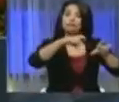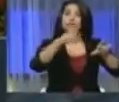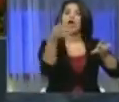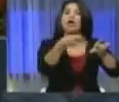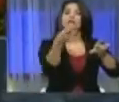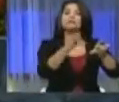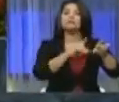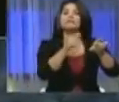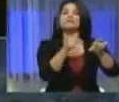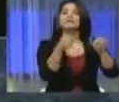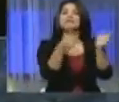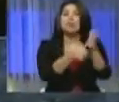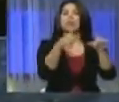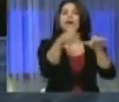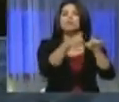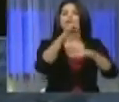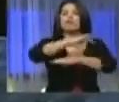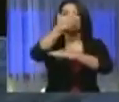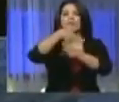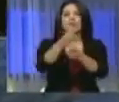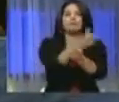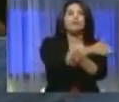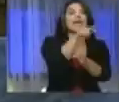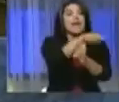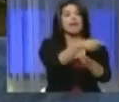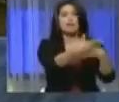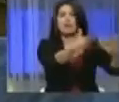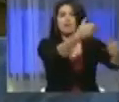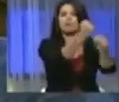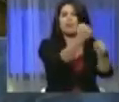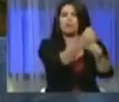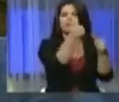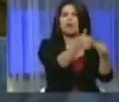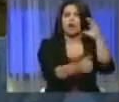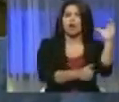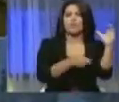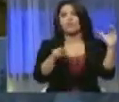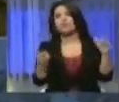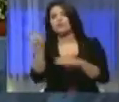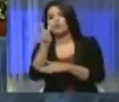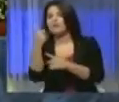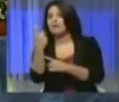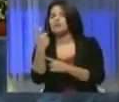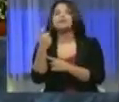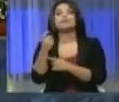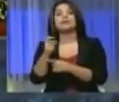a velocidad 1, velocidad 2, ¿verdad?